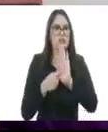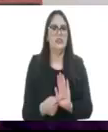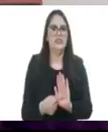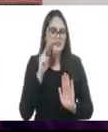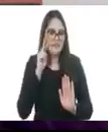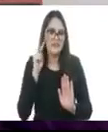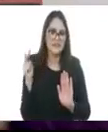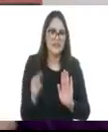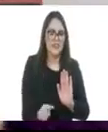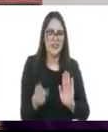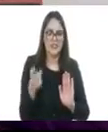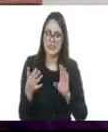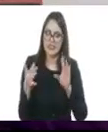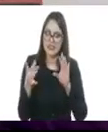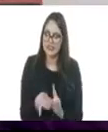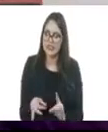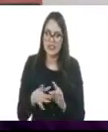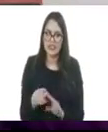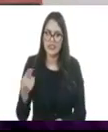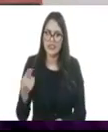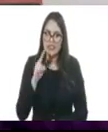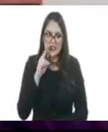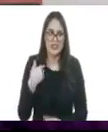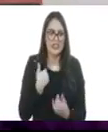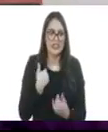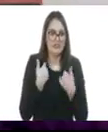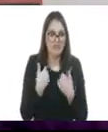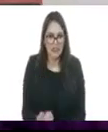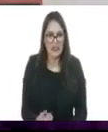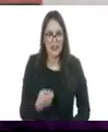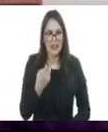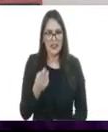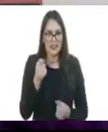que esté la iniciativa de Spotlight